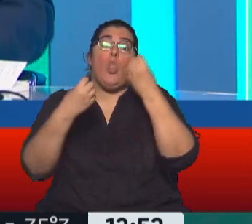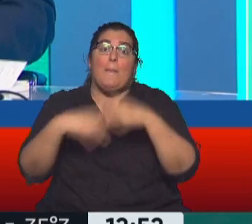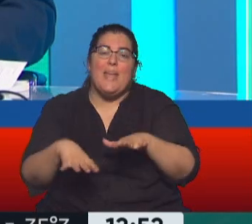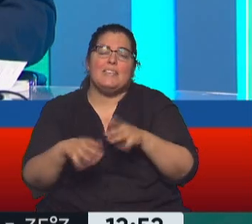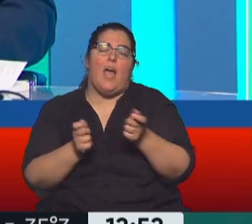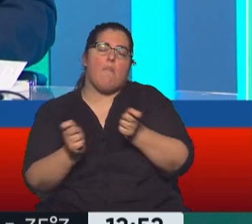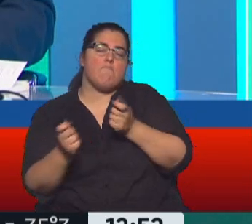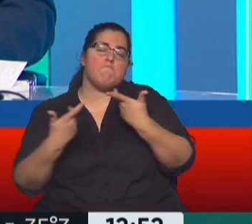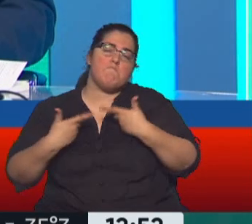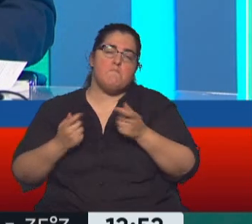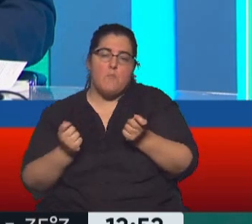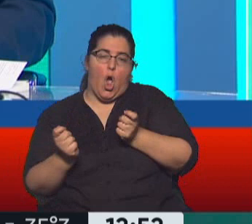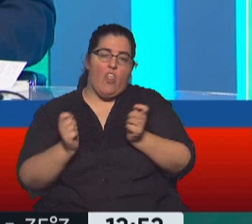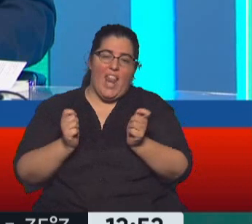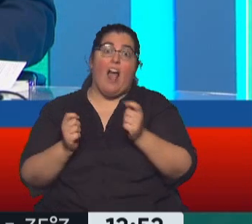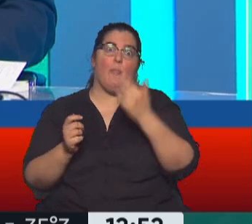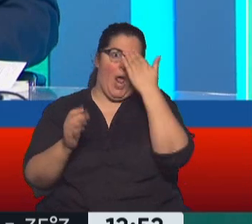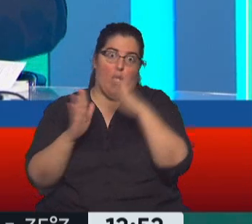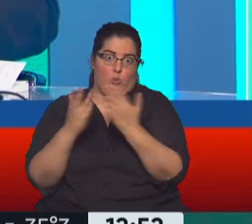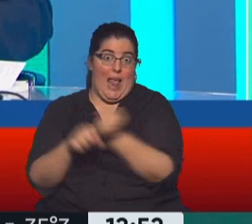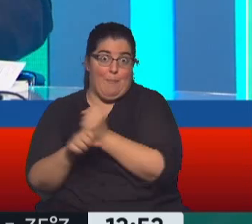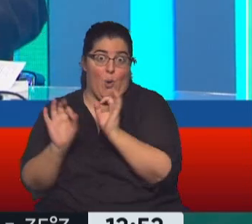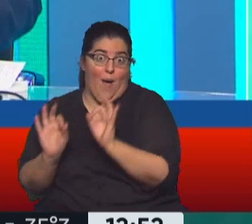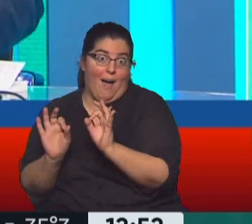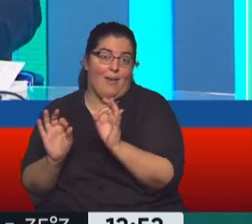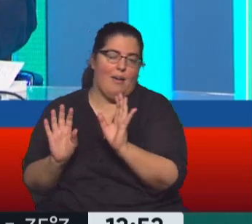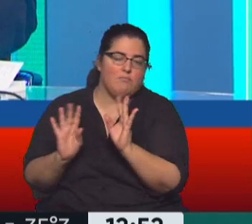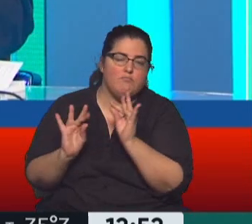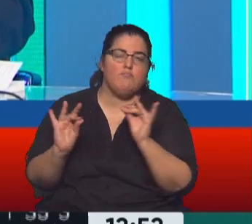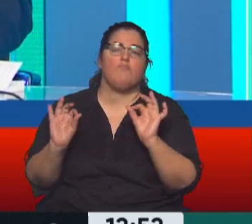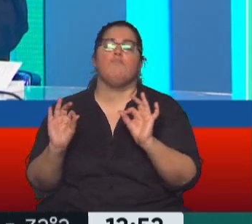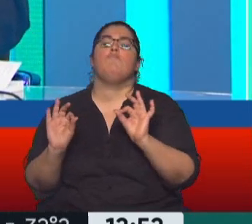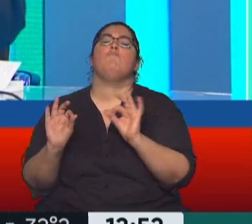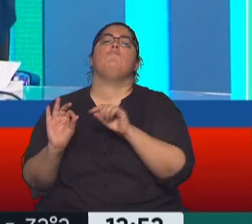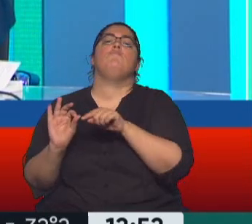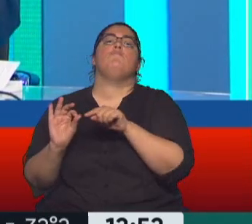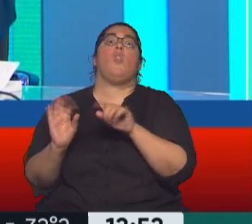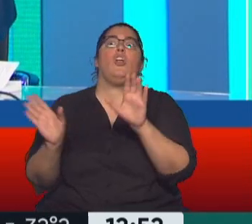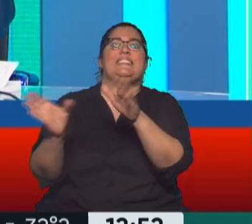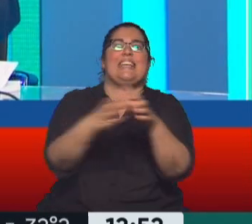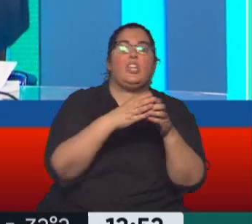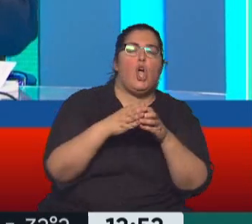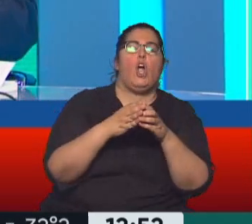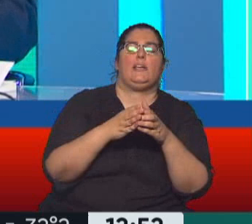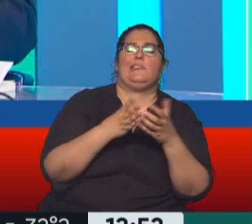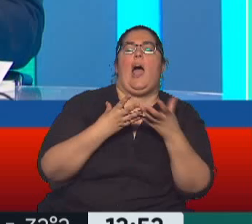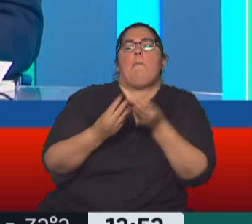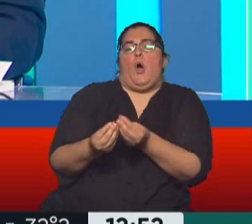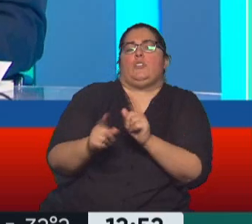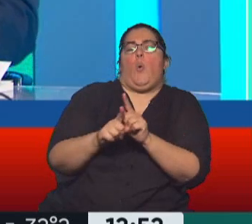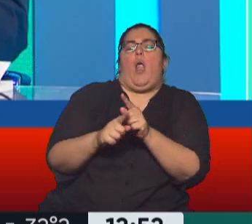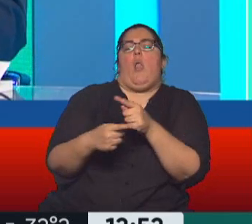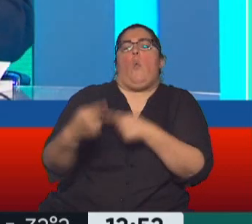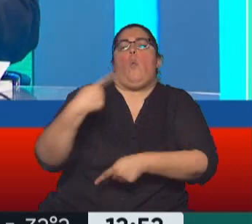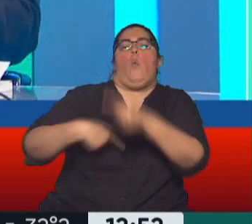para lograr que la Constitución sea sancionada, para lograr que ciertos sectores apoyen justamente esta marcha atrás